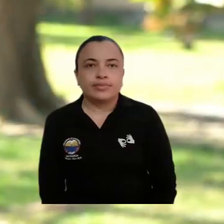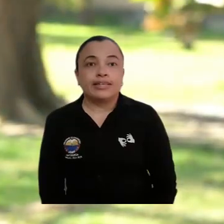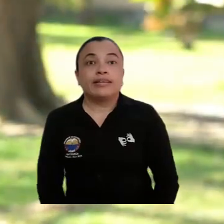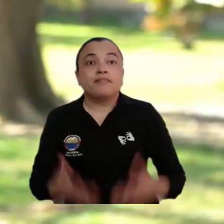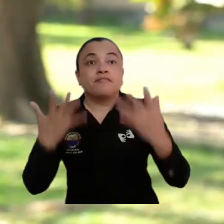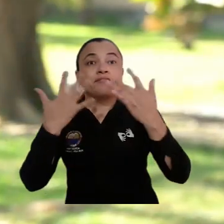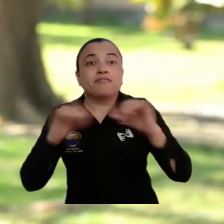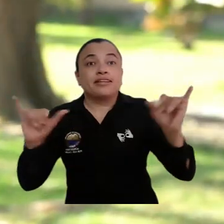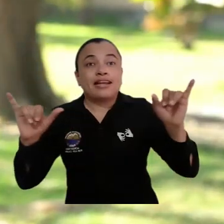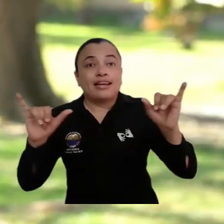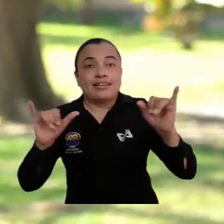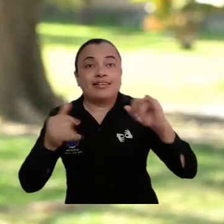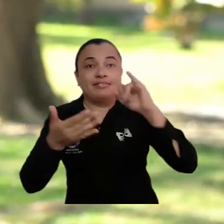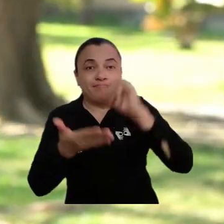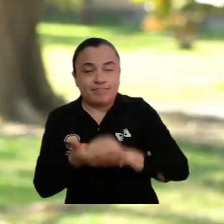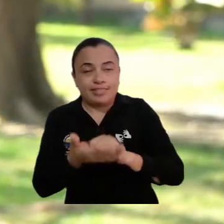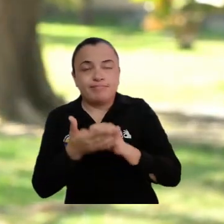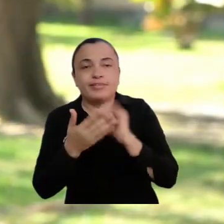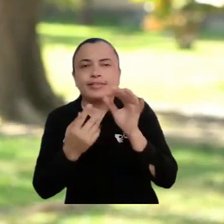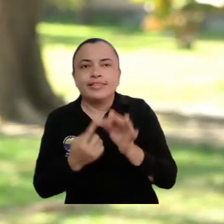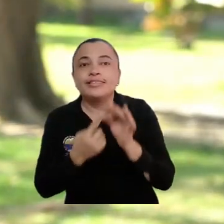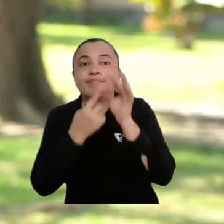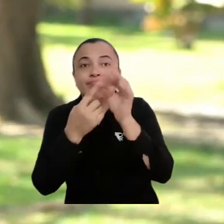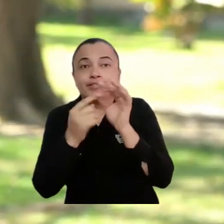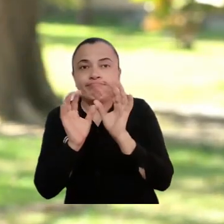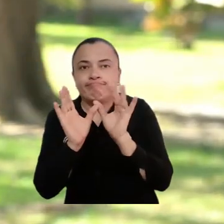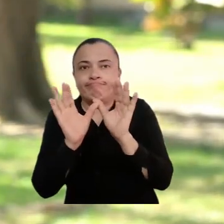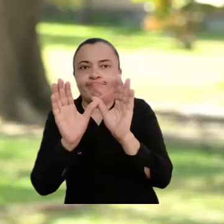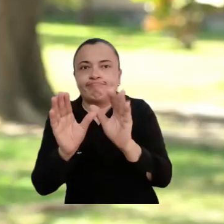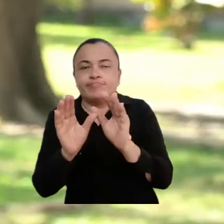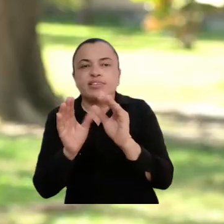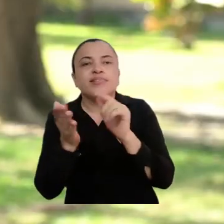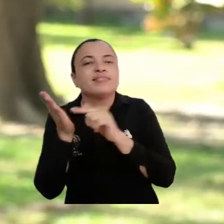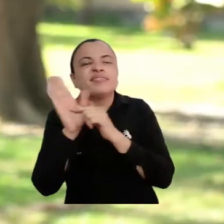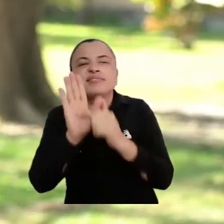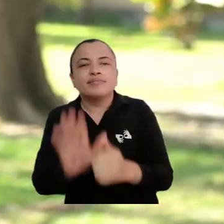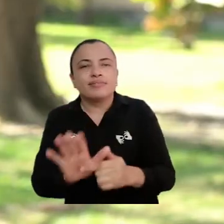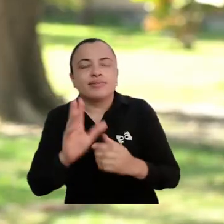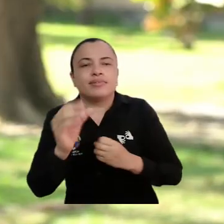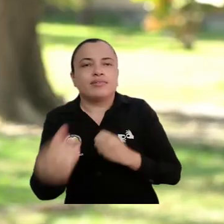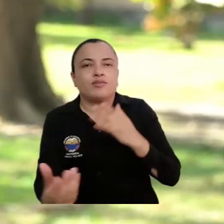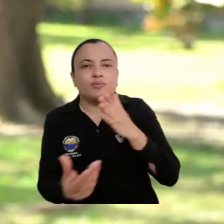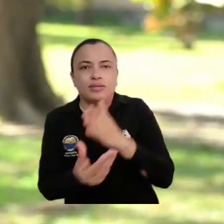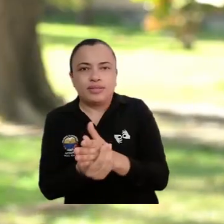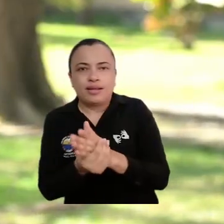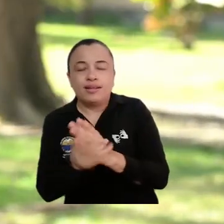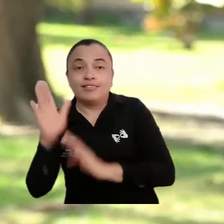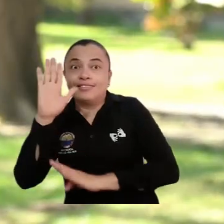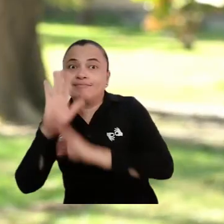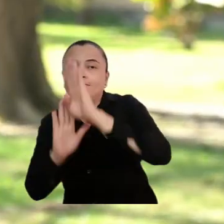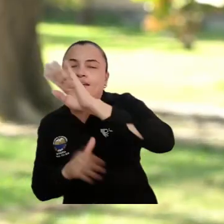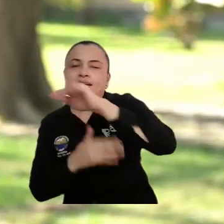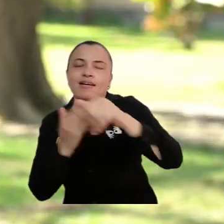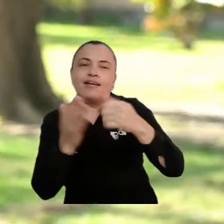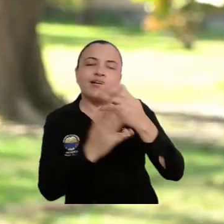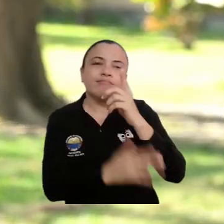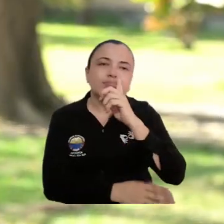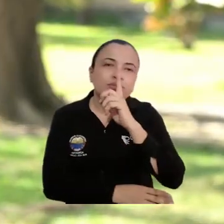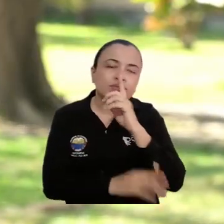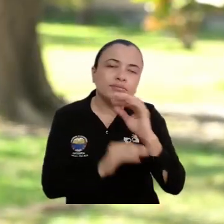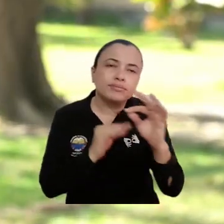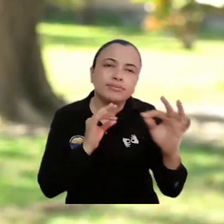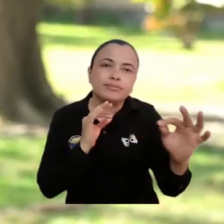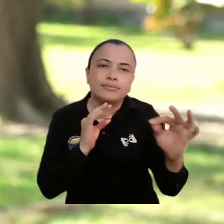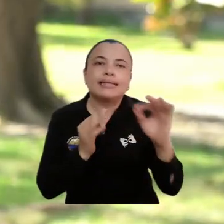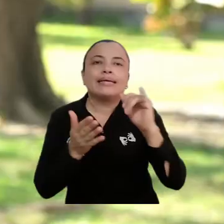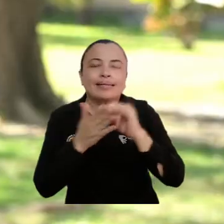Hemos llegado al final de esta emisión especial del Campus TV, en la que compartimos con ustedes el documental del esplendor al silencio, Haciendas Cafeteras en el